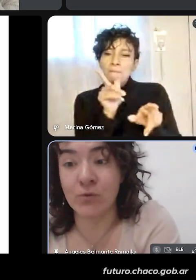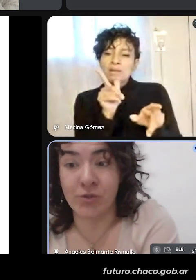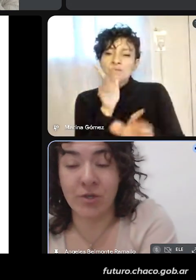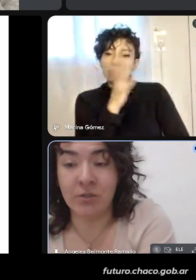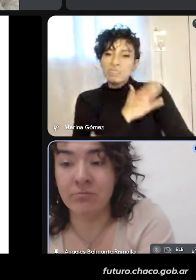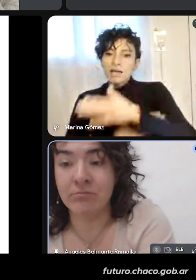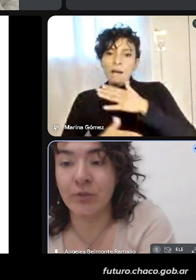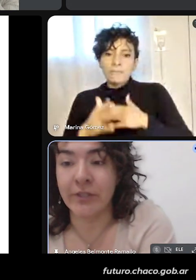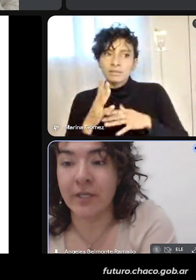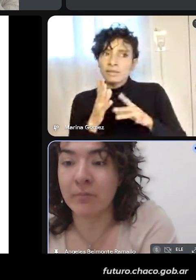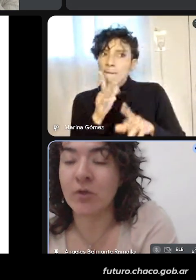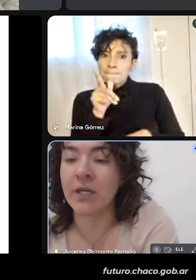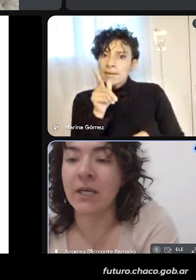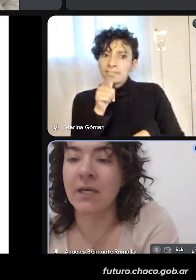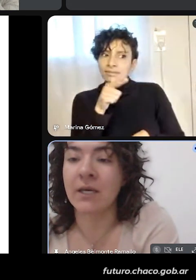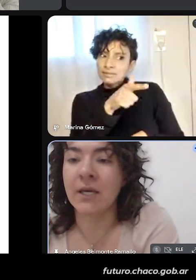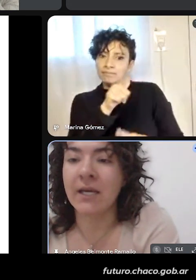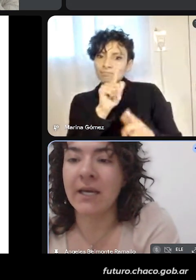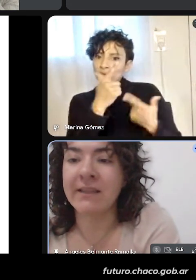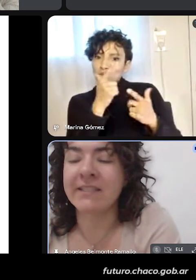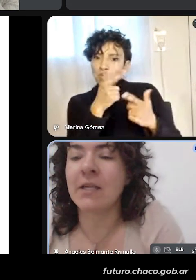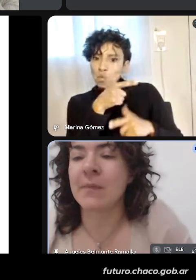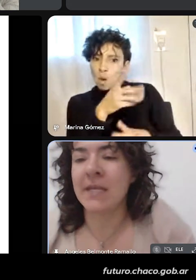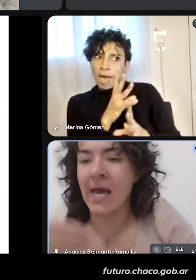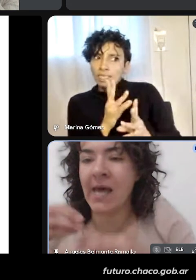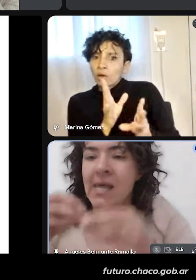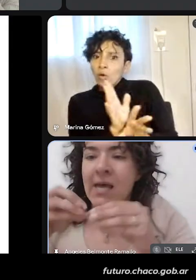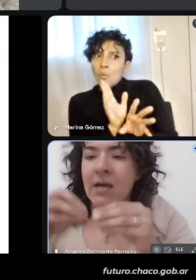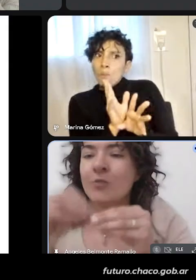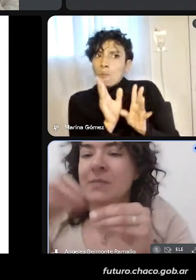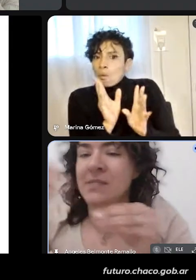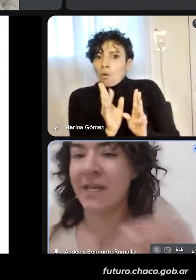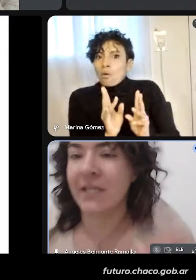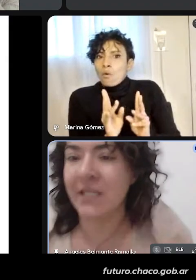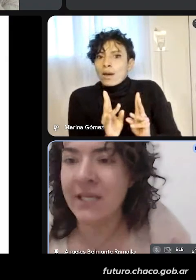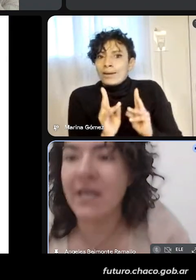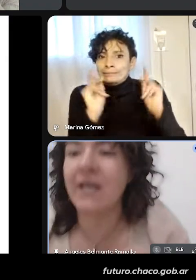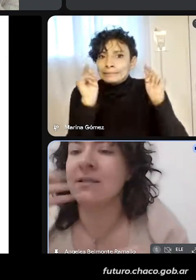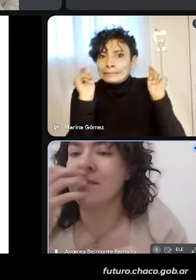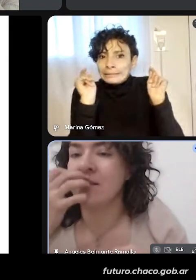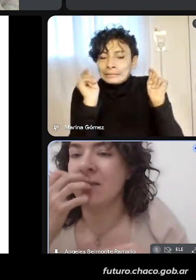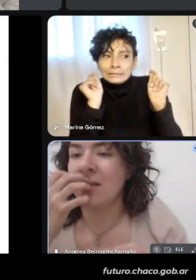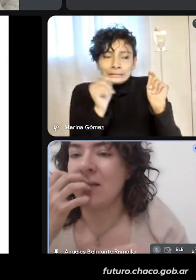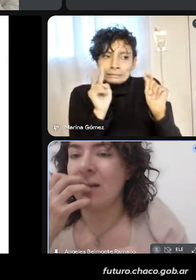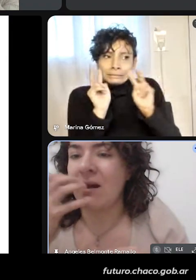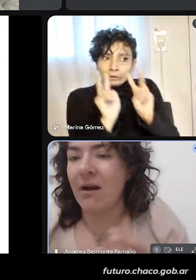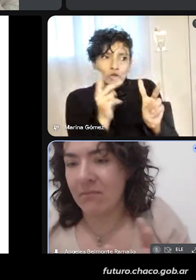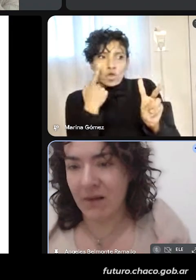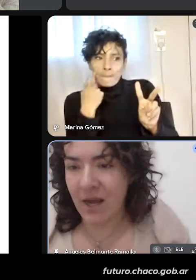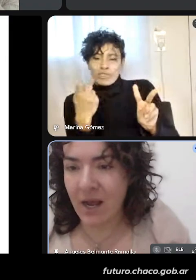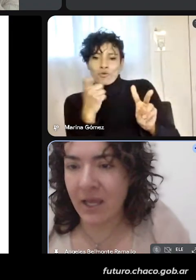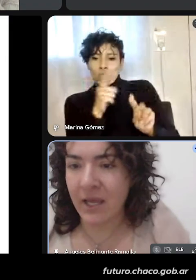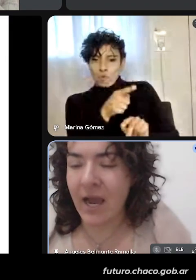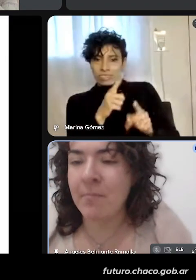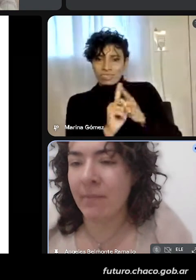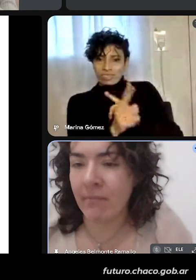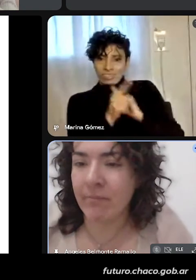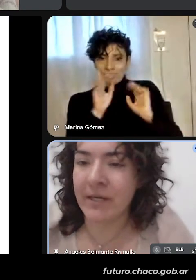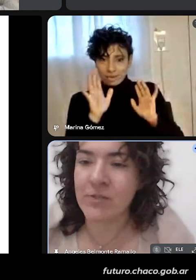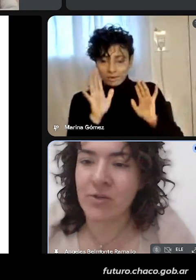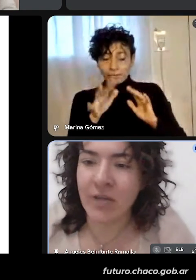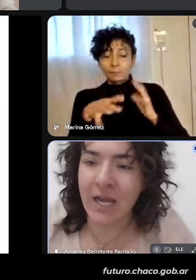de difusión, por ejemplo, que en determinadas comisarías